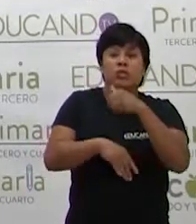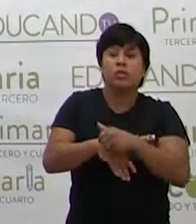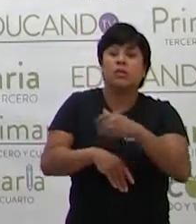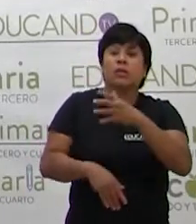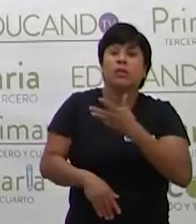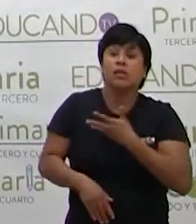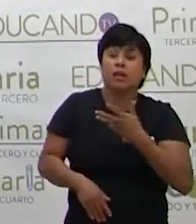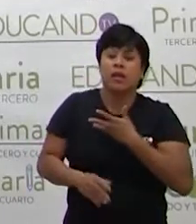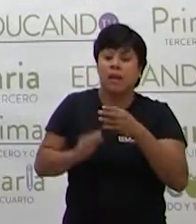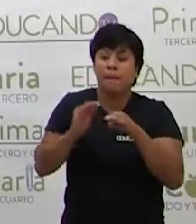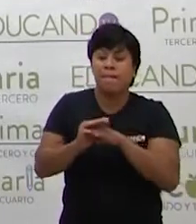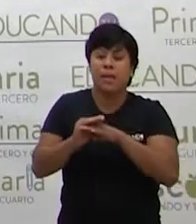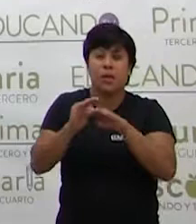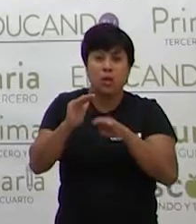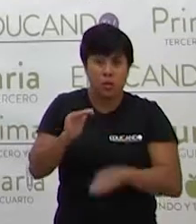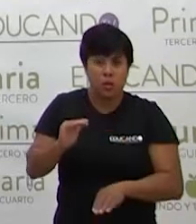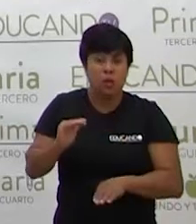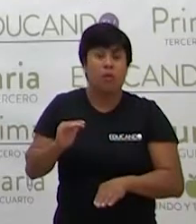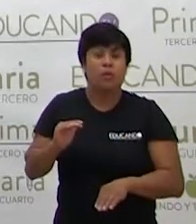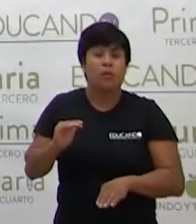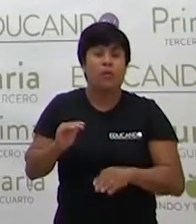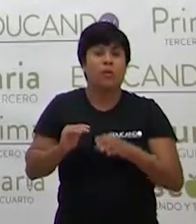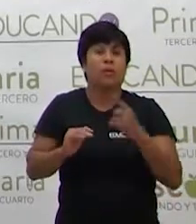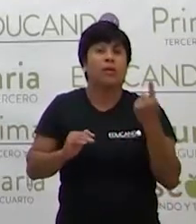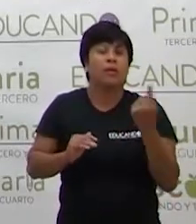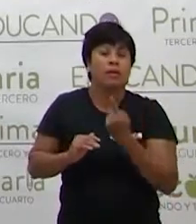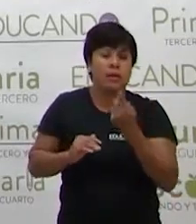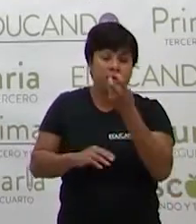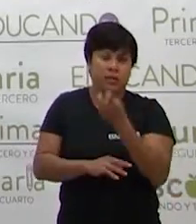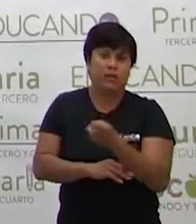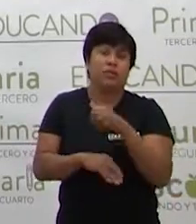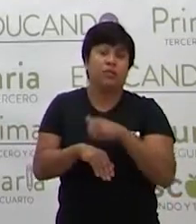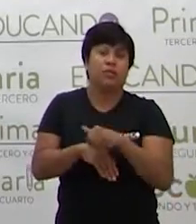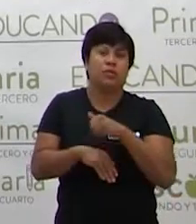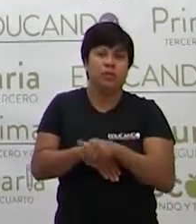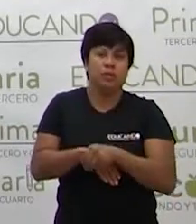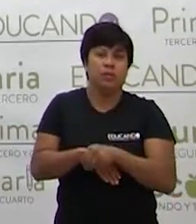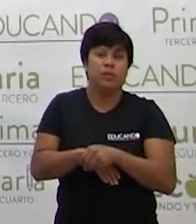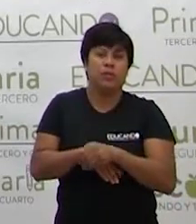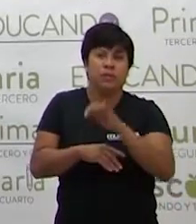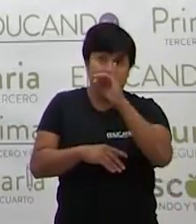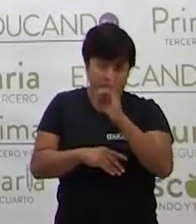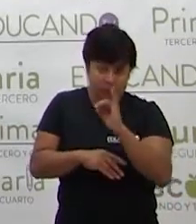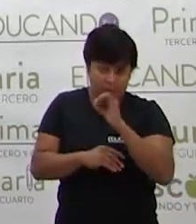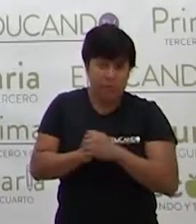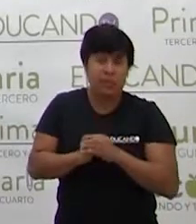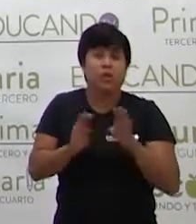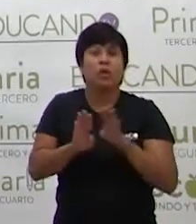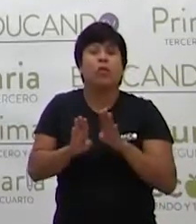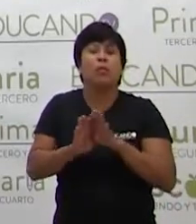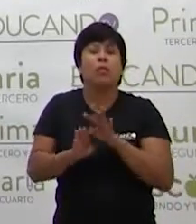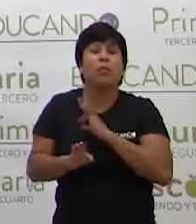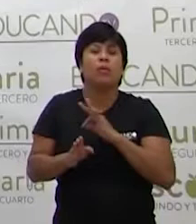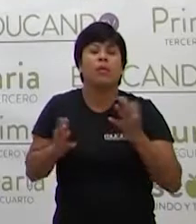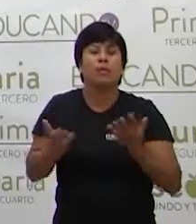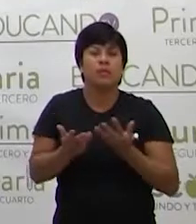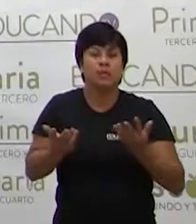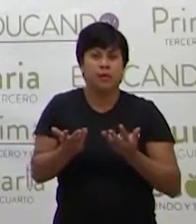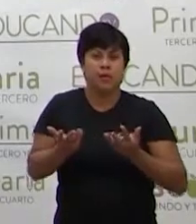sean menores que estos números. ¿Sí? ¿Cómo le vamos a hacer?